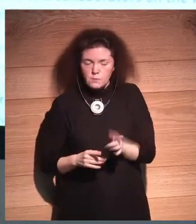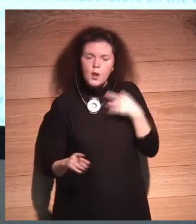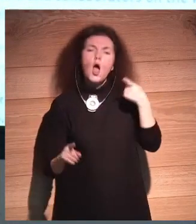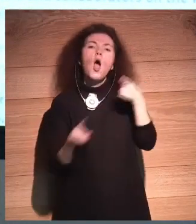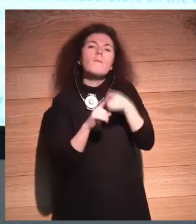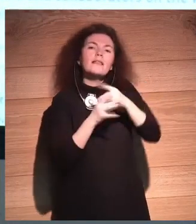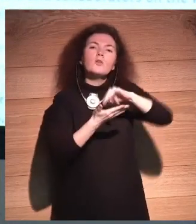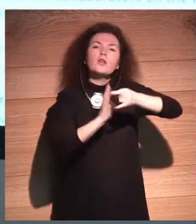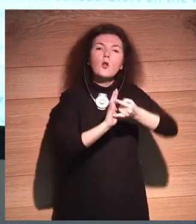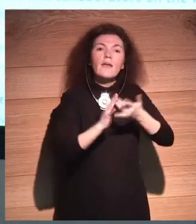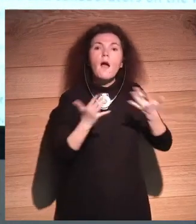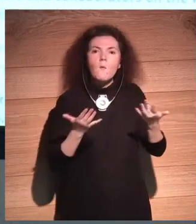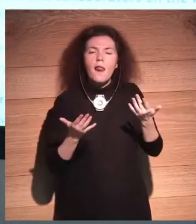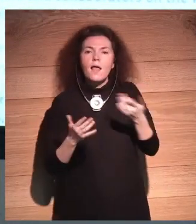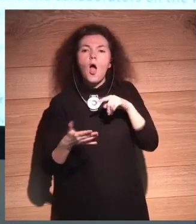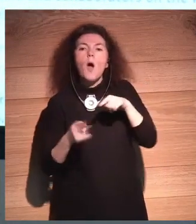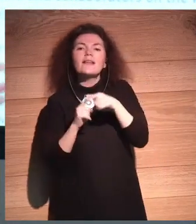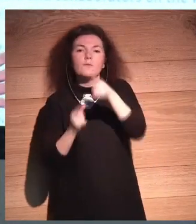el objetivo de tener tecnología si no podemos ser humanos?